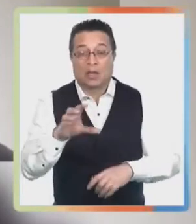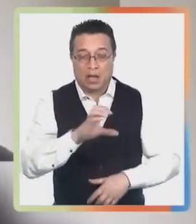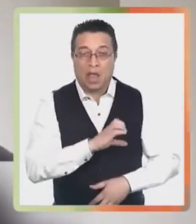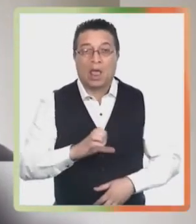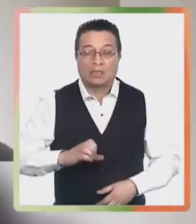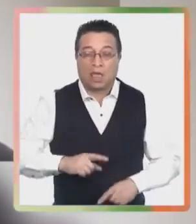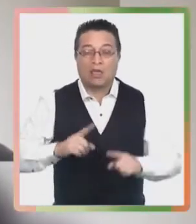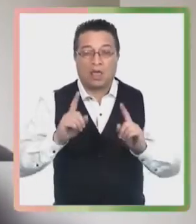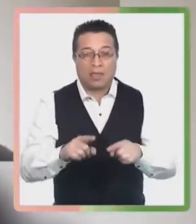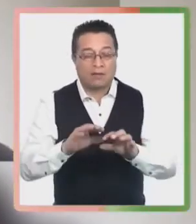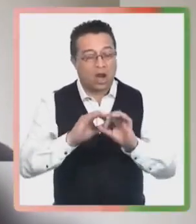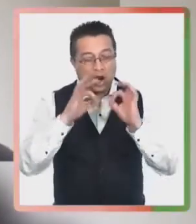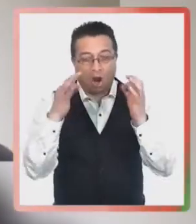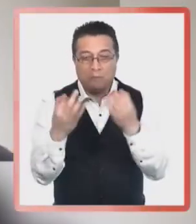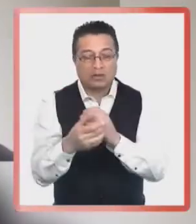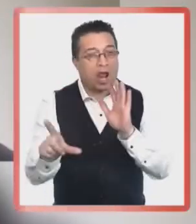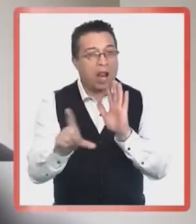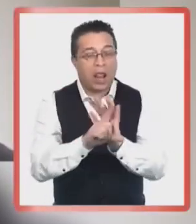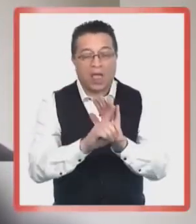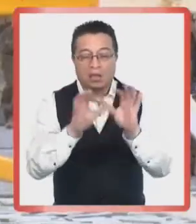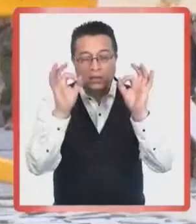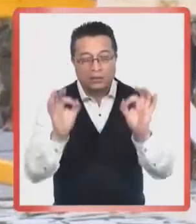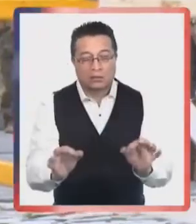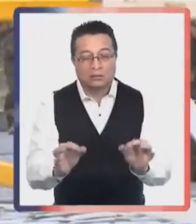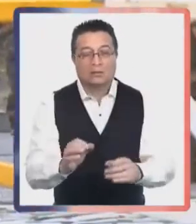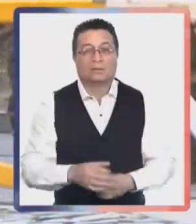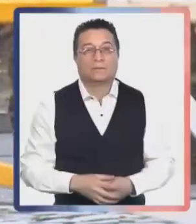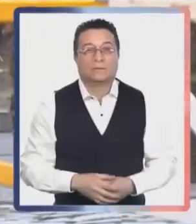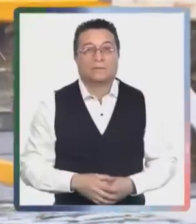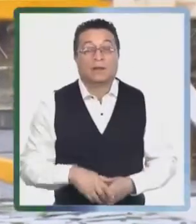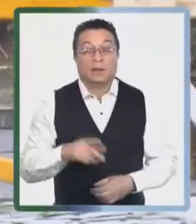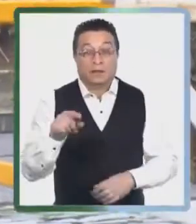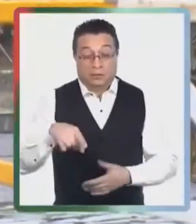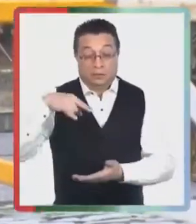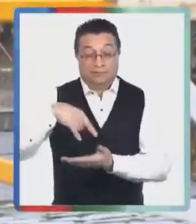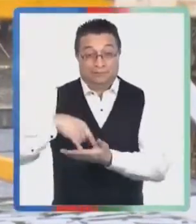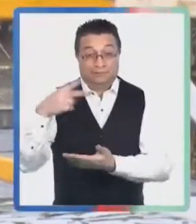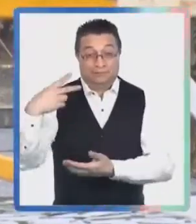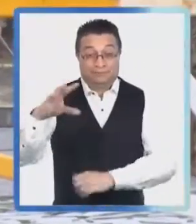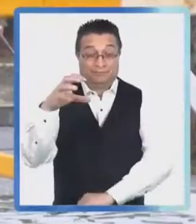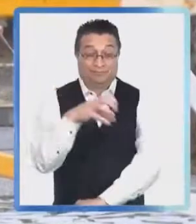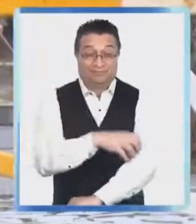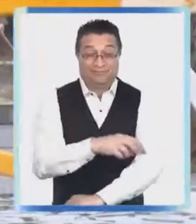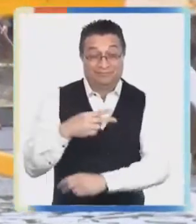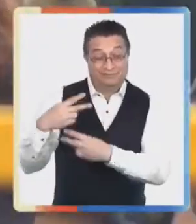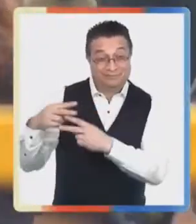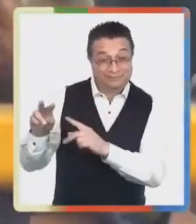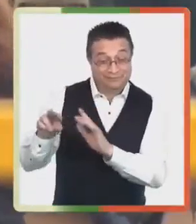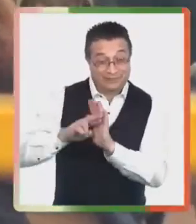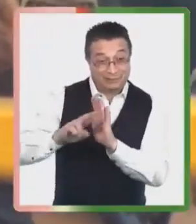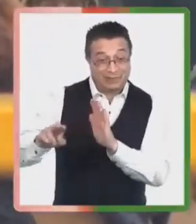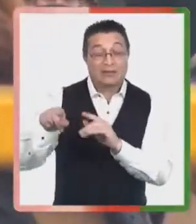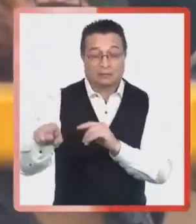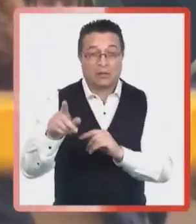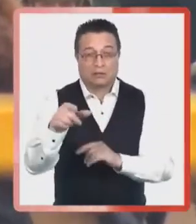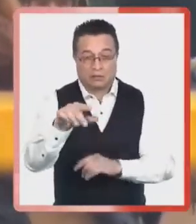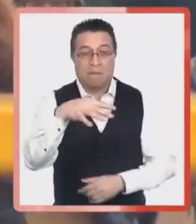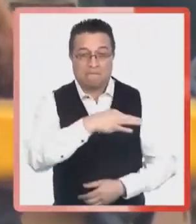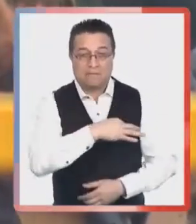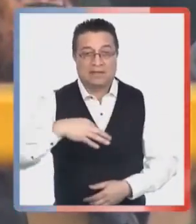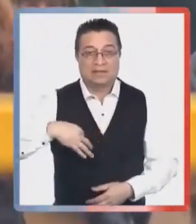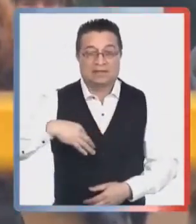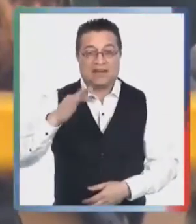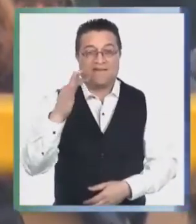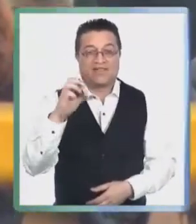salga completo como la ley lo establece. Parlamentarios de la región, junto con destacar que la ministra Maya